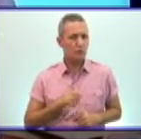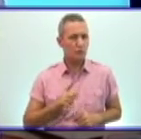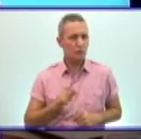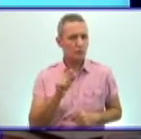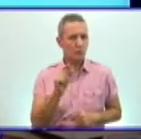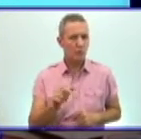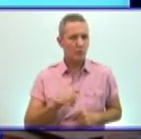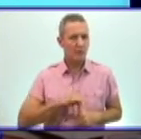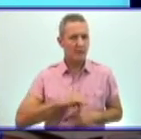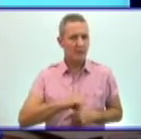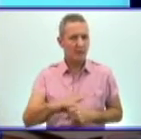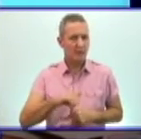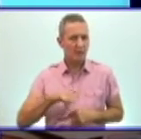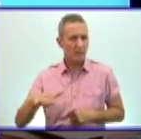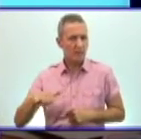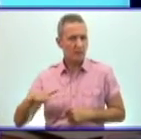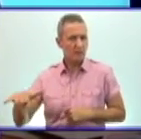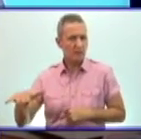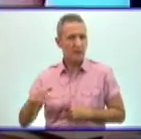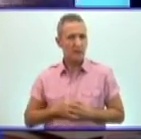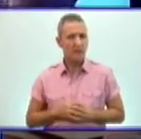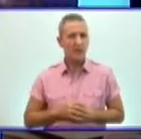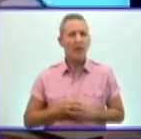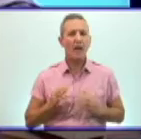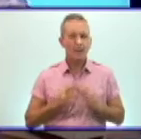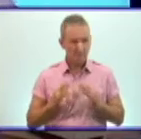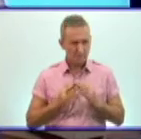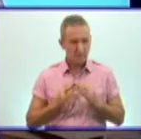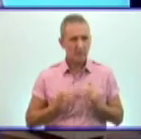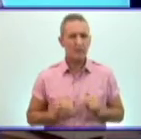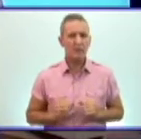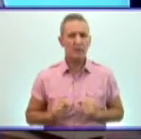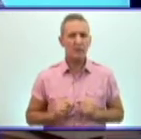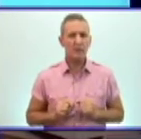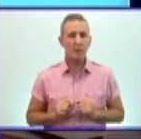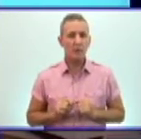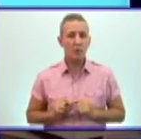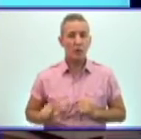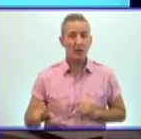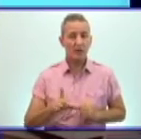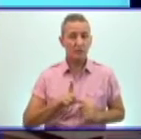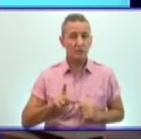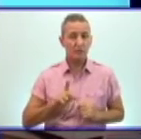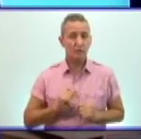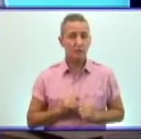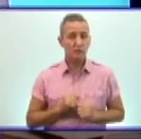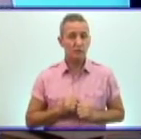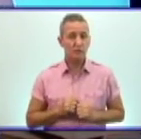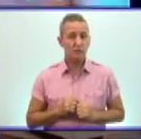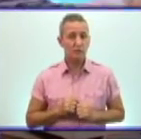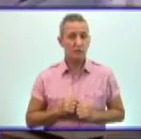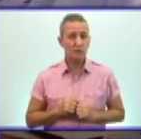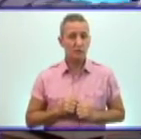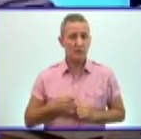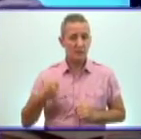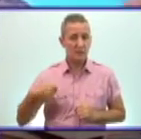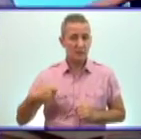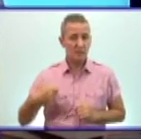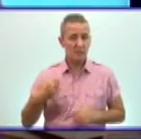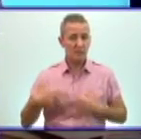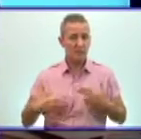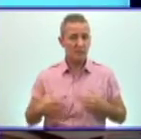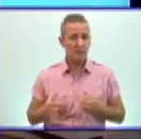desierto, nosotros vivimos en sociedad y por ende nos debemos a una sociedad, pero también somos resultado de